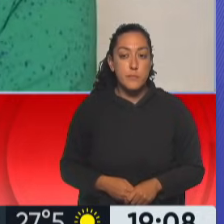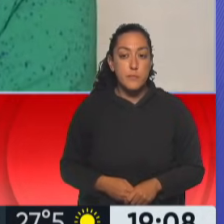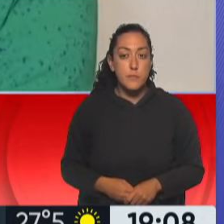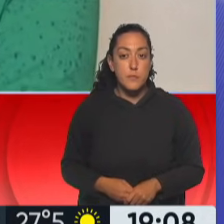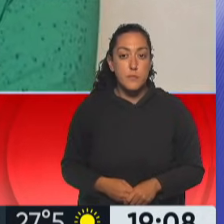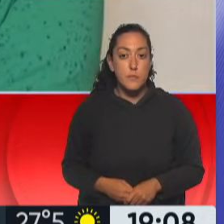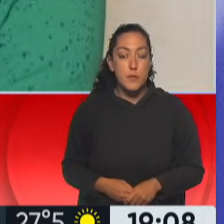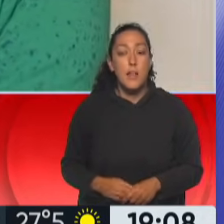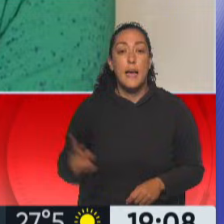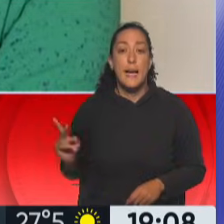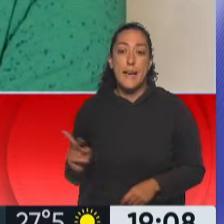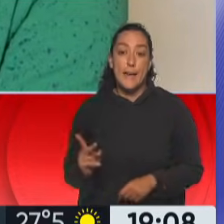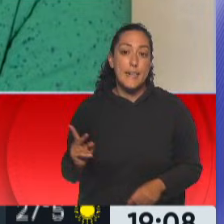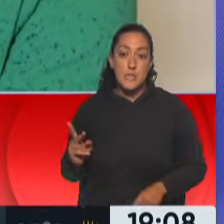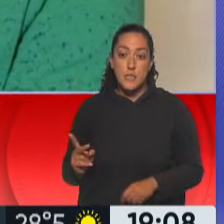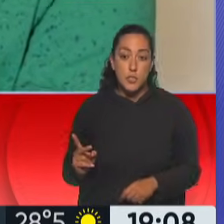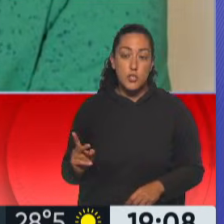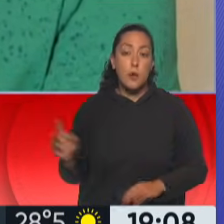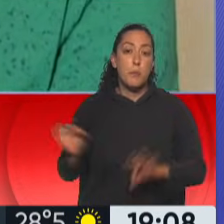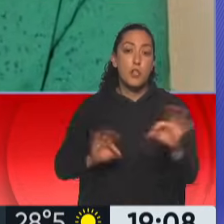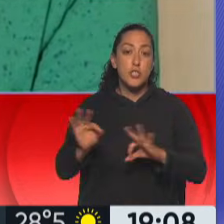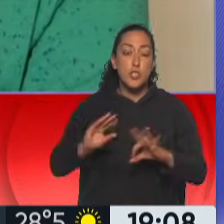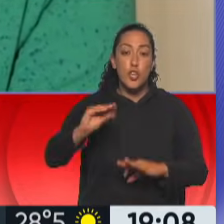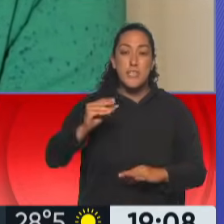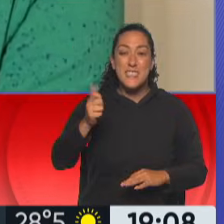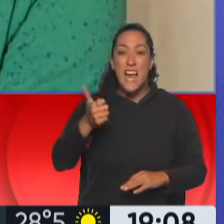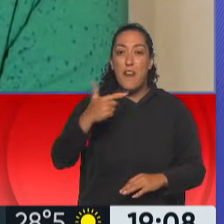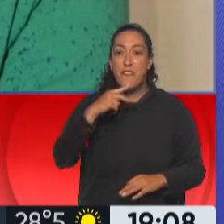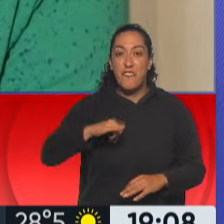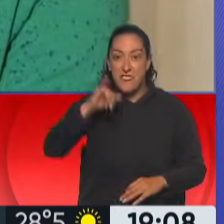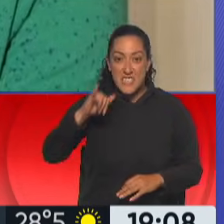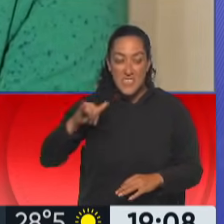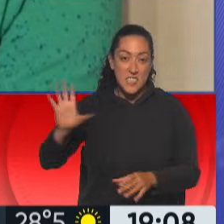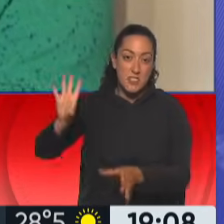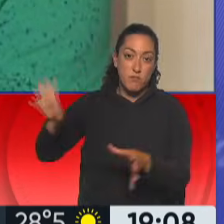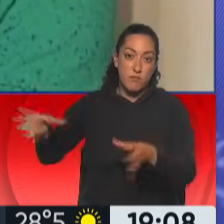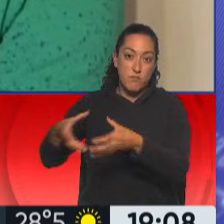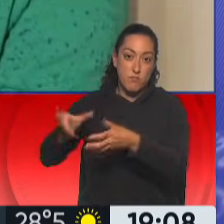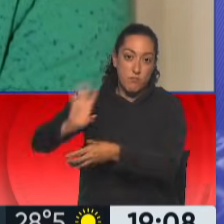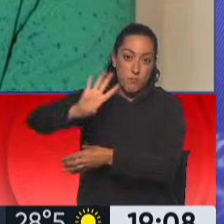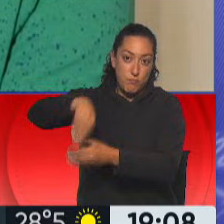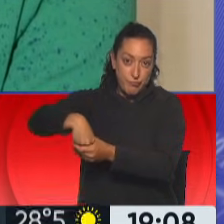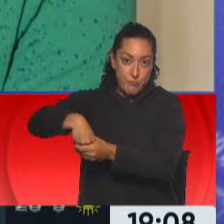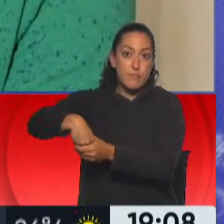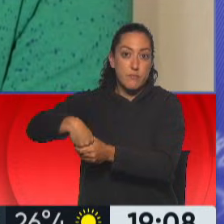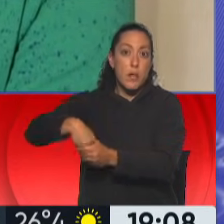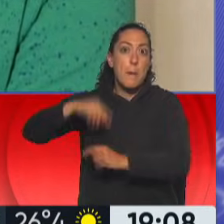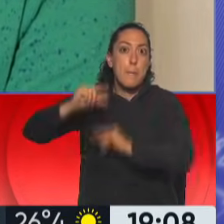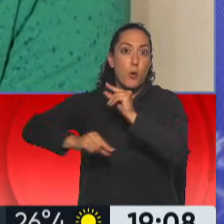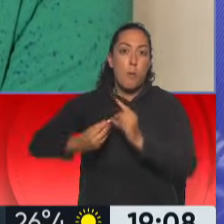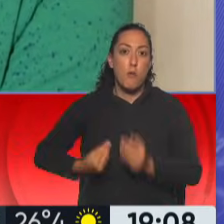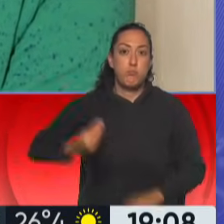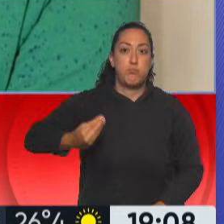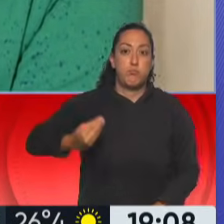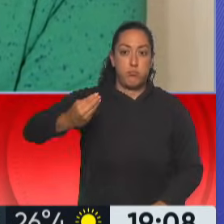unifican a lo que fue el proyecto Chávez y bueno, ahí fueron escalando posiciones. Son una gente